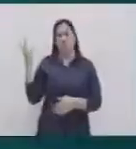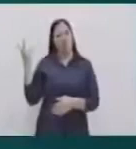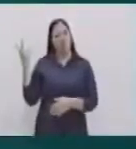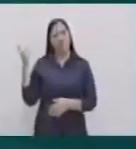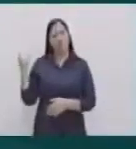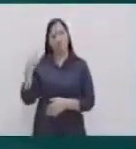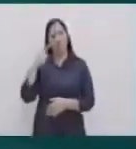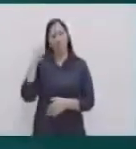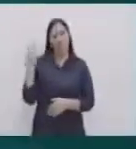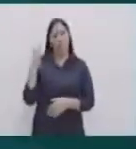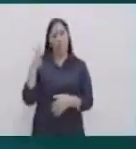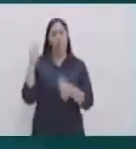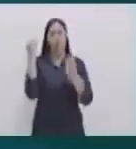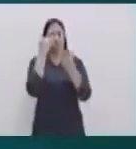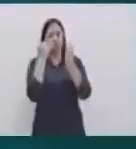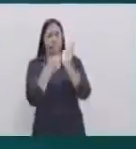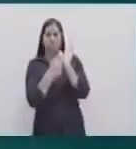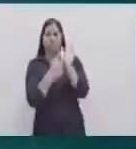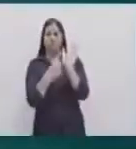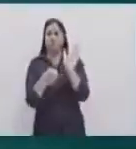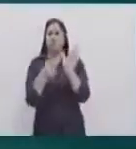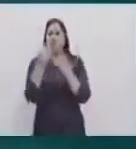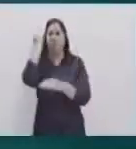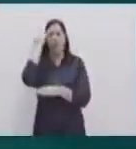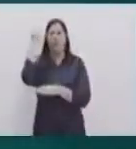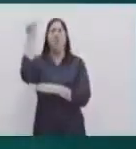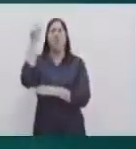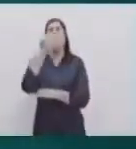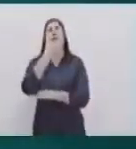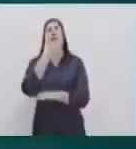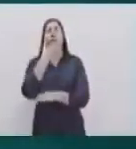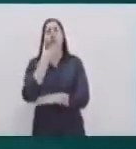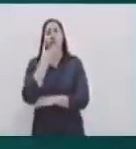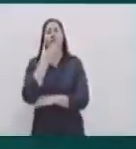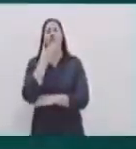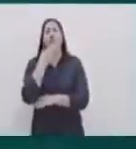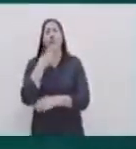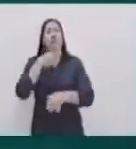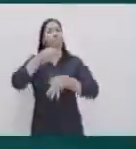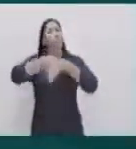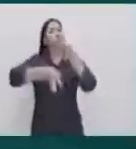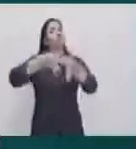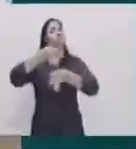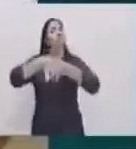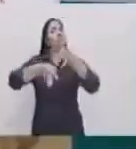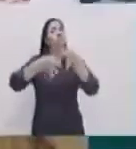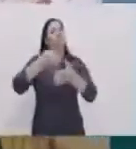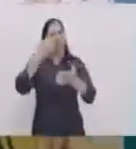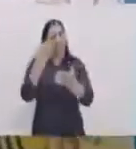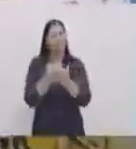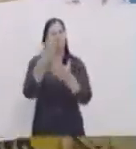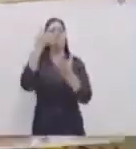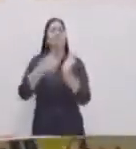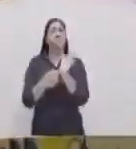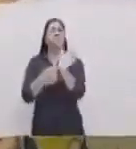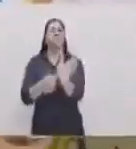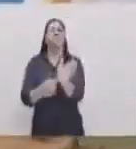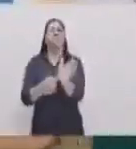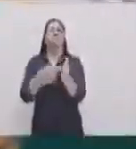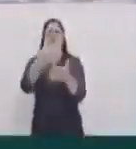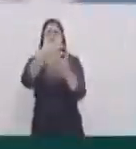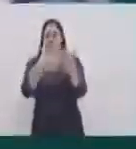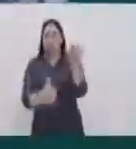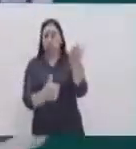Solamente con ver la imagen puedes tener una idea. Este argumento es de datos concretos. ¿Por qué datos concretos?